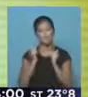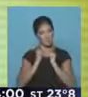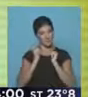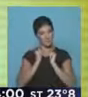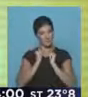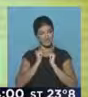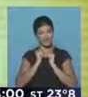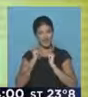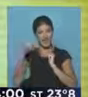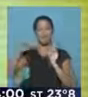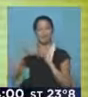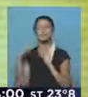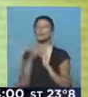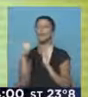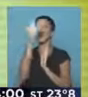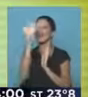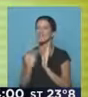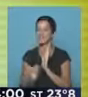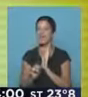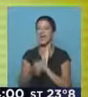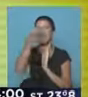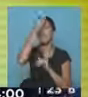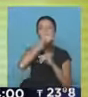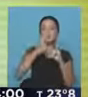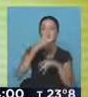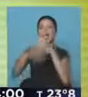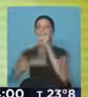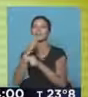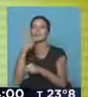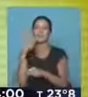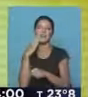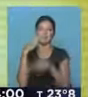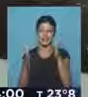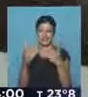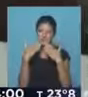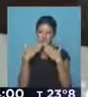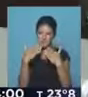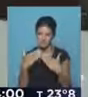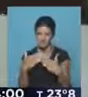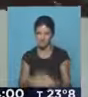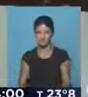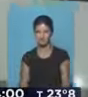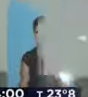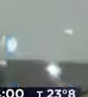desde Buenos Aires para todo el país, a las 12:30, de 12:30 a 14. Muchas gracias.